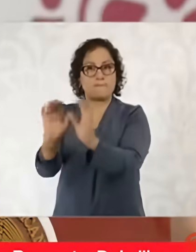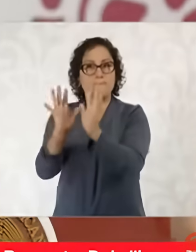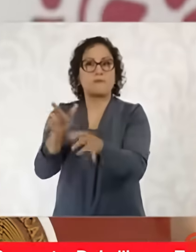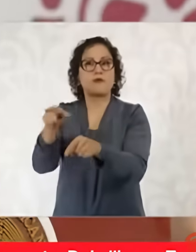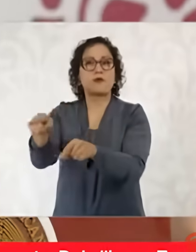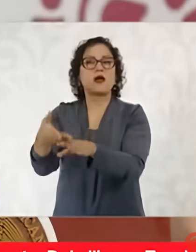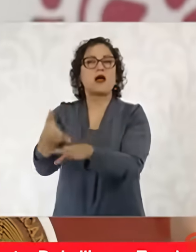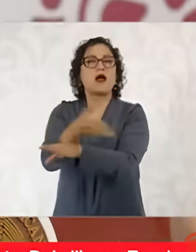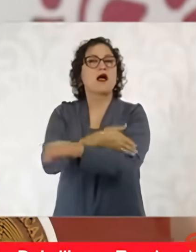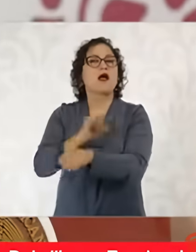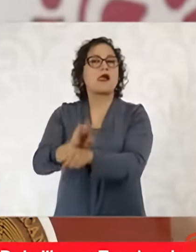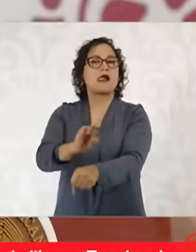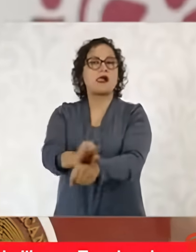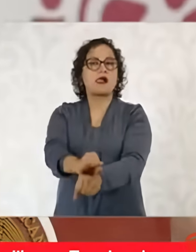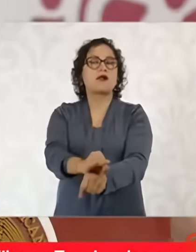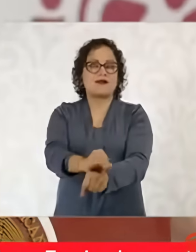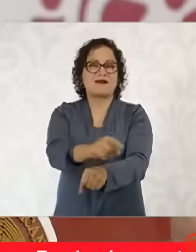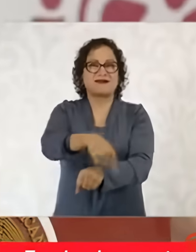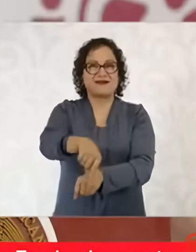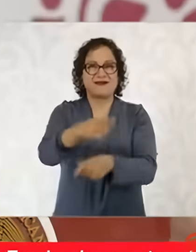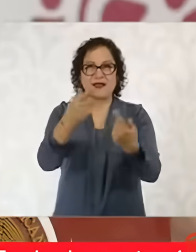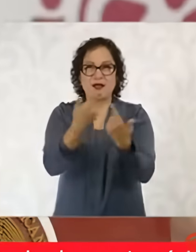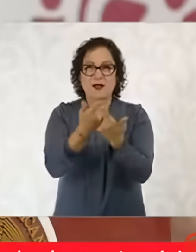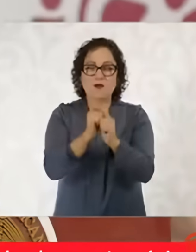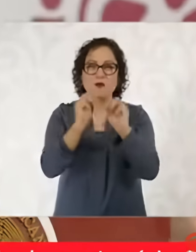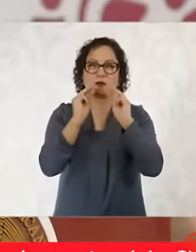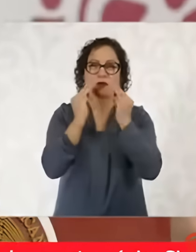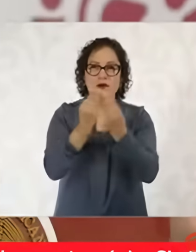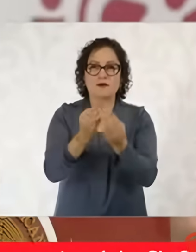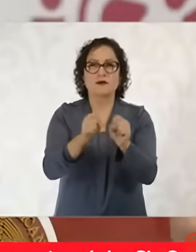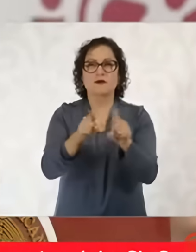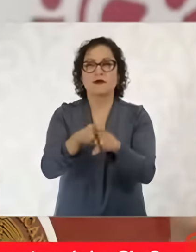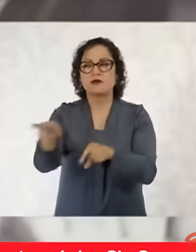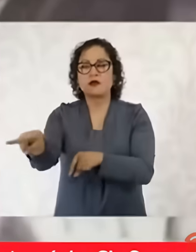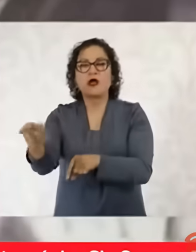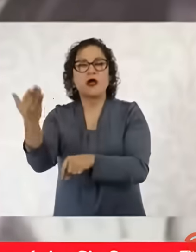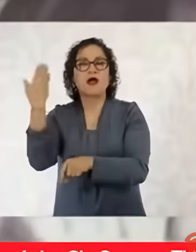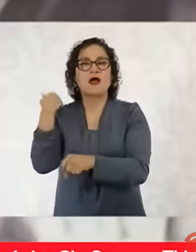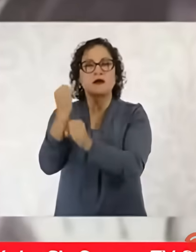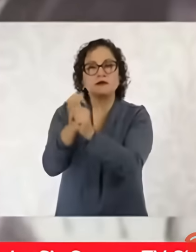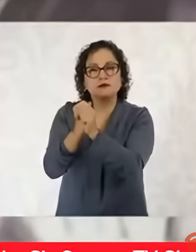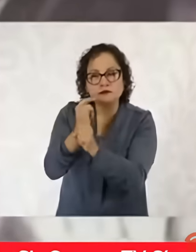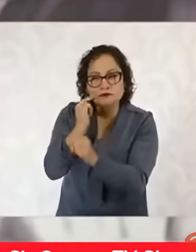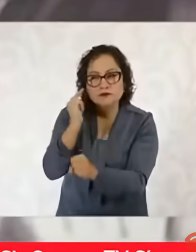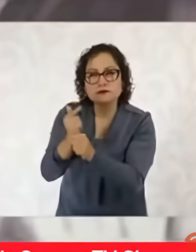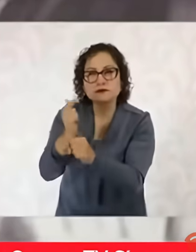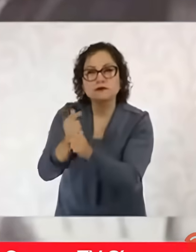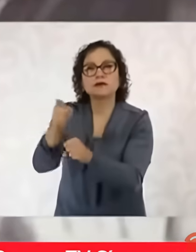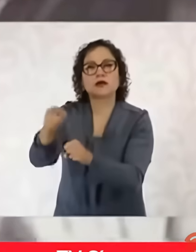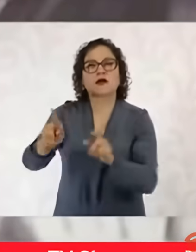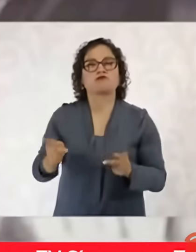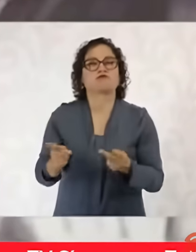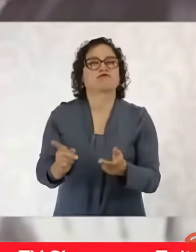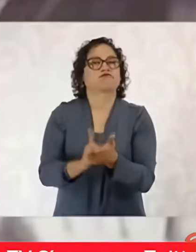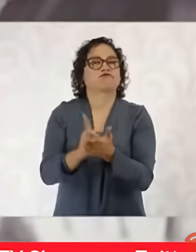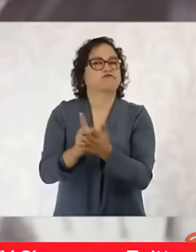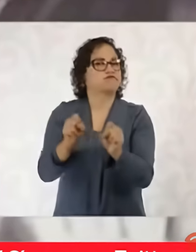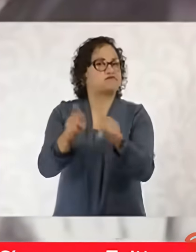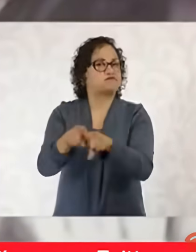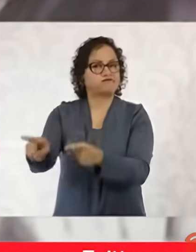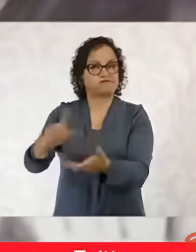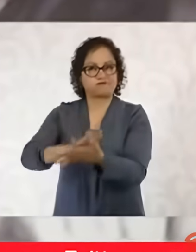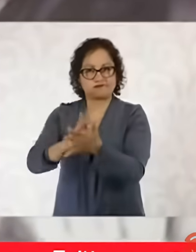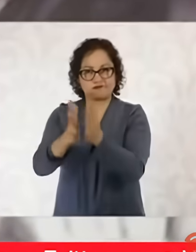protección a grupos criminales, además de obstaculizar investigaciones relacionadas con homicidios y distribución de drogas. Se les relaciona